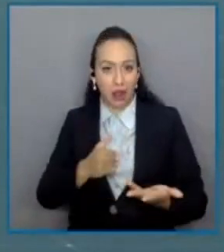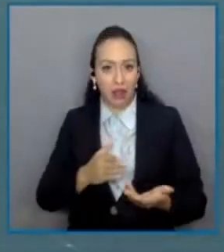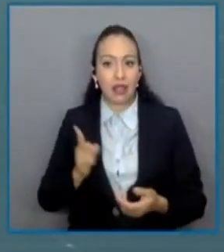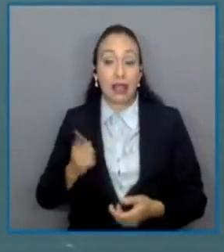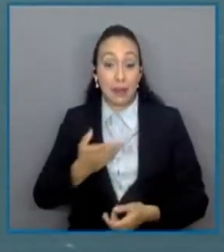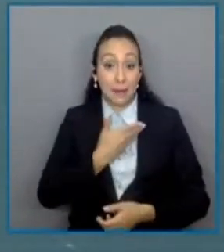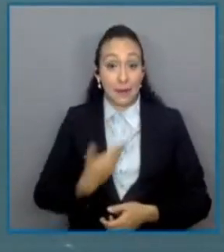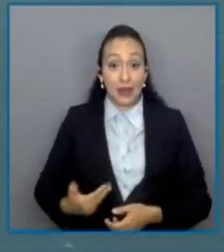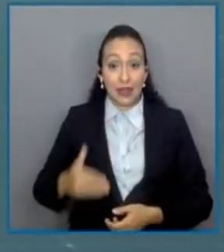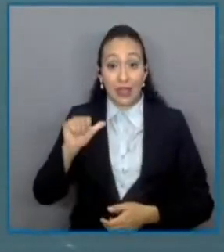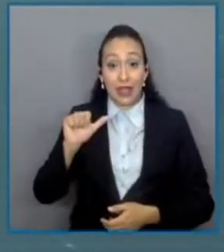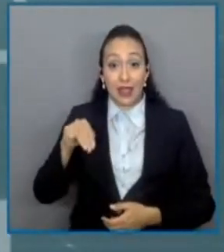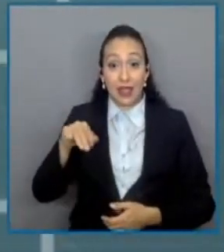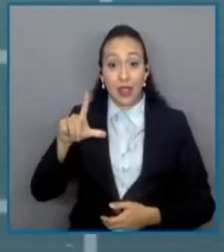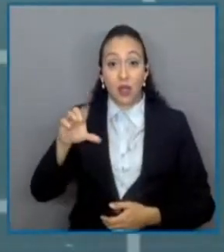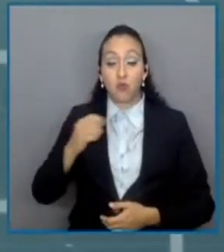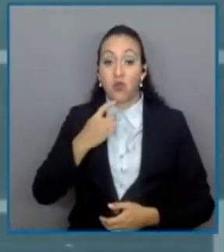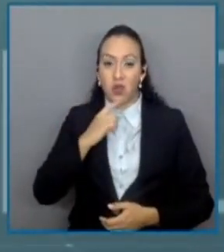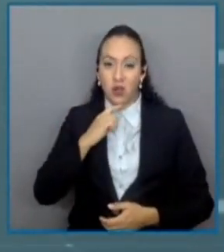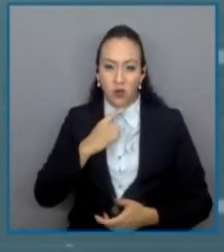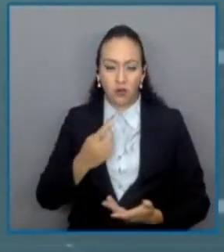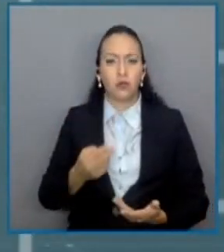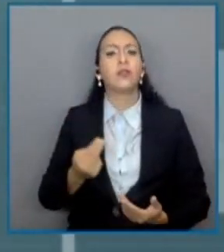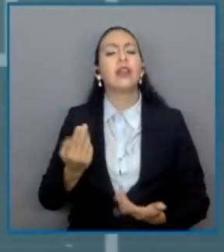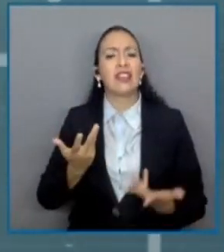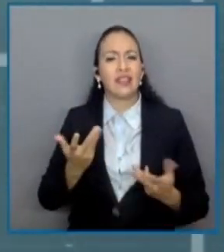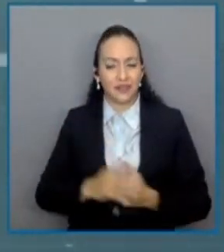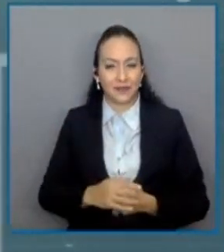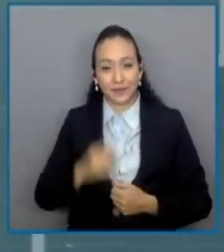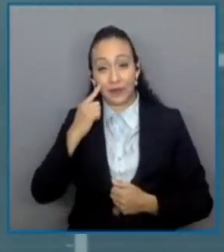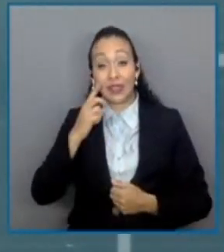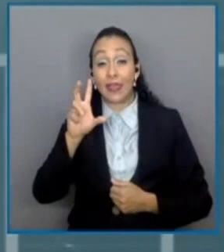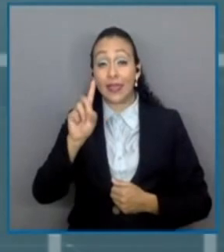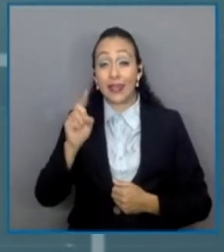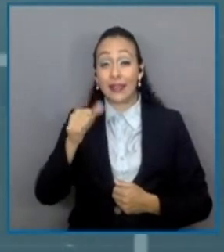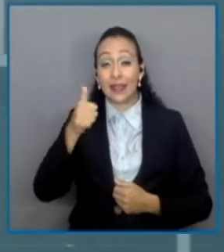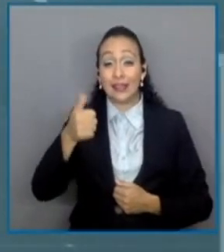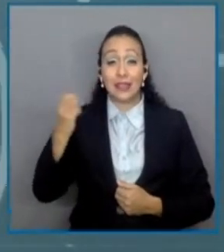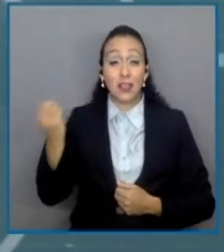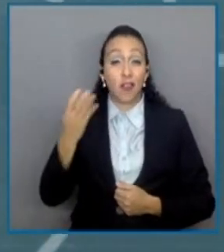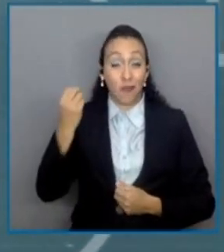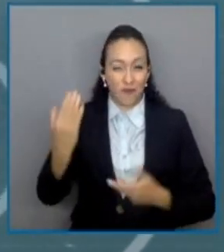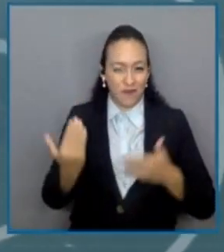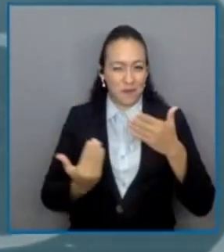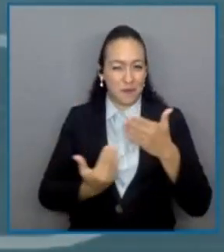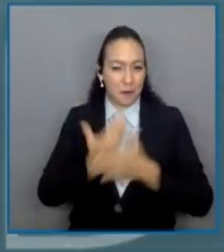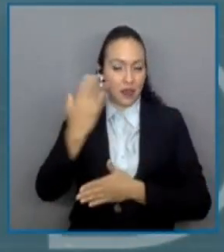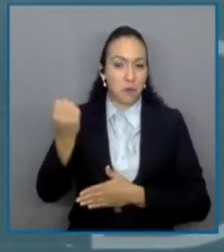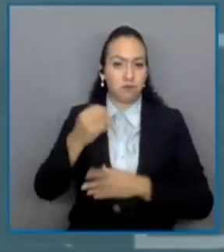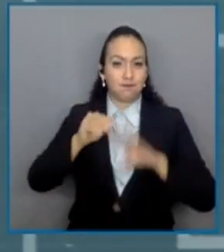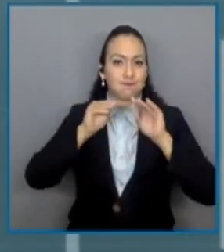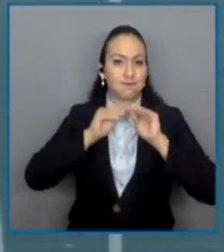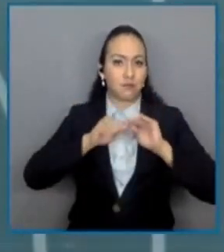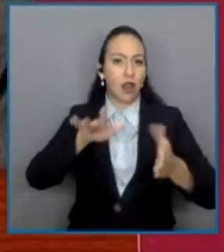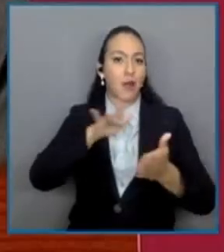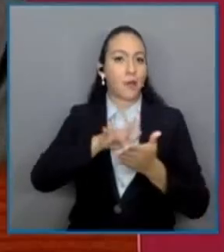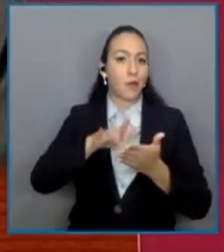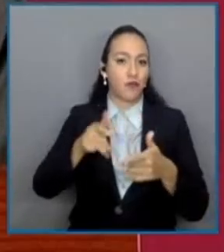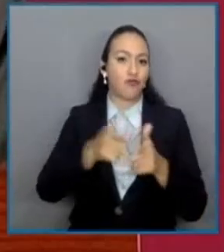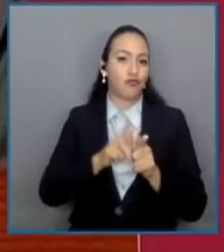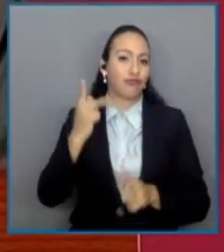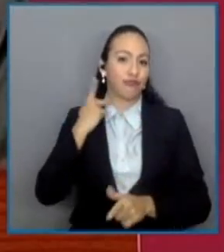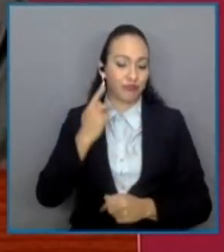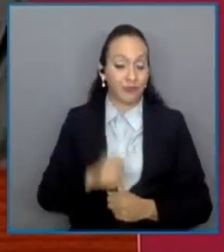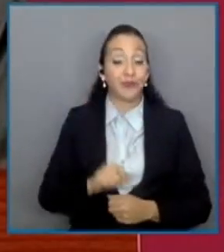Obrador, debido a expresiones en 36 mañaneras y un mitin de 2023. Además, confirmó la multa a